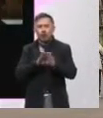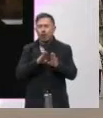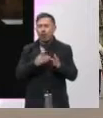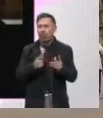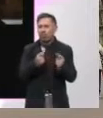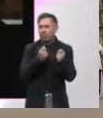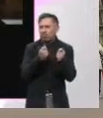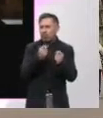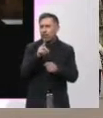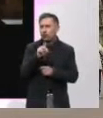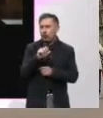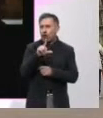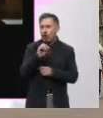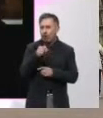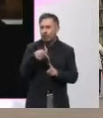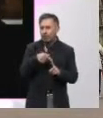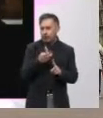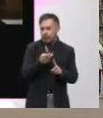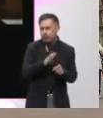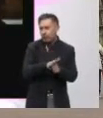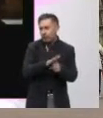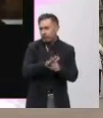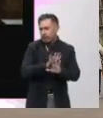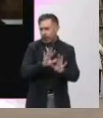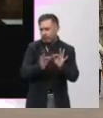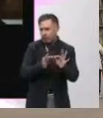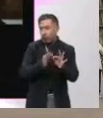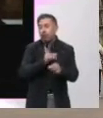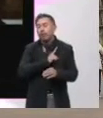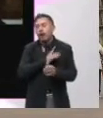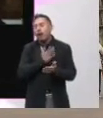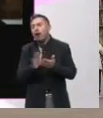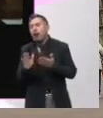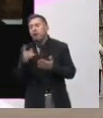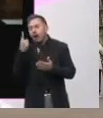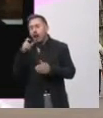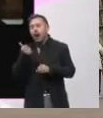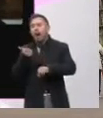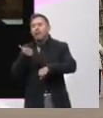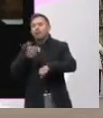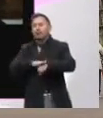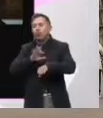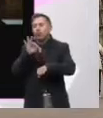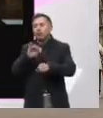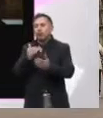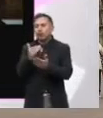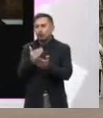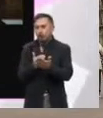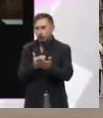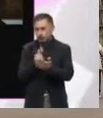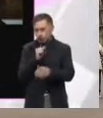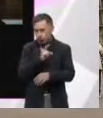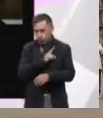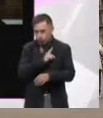fue… entonces, solamente sería de la reducción de la administración, por favor.